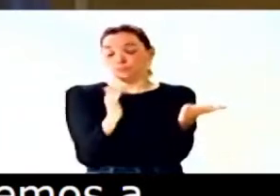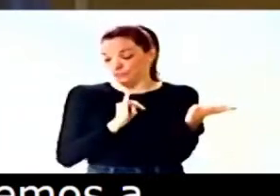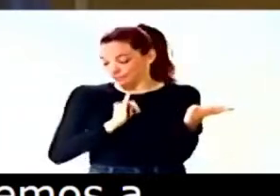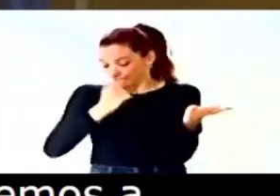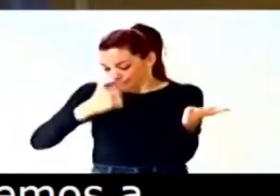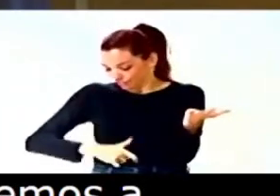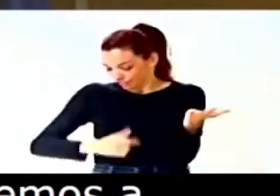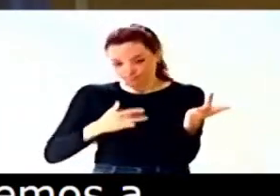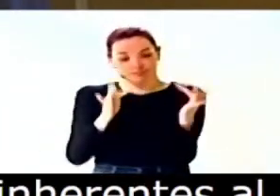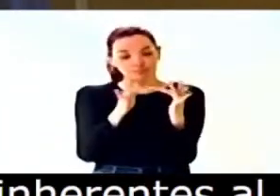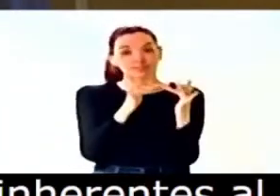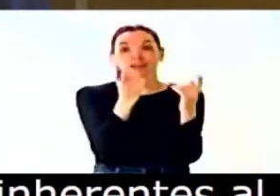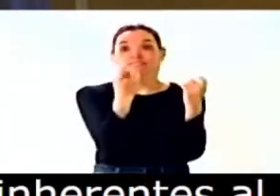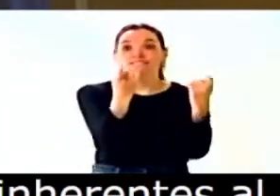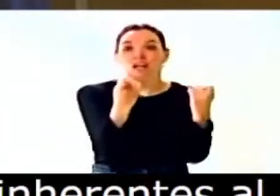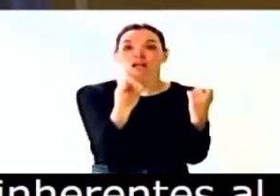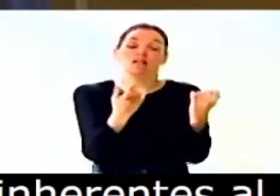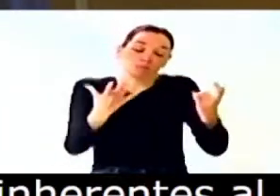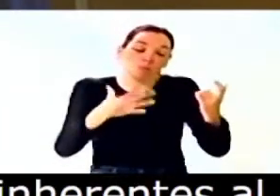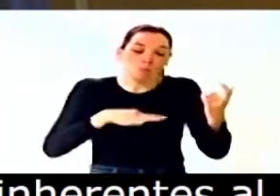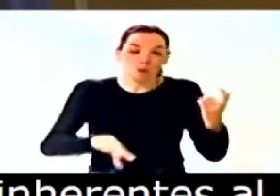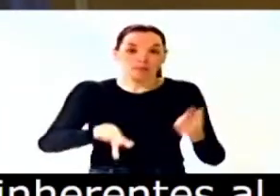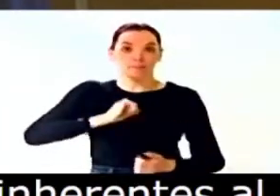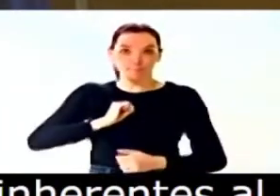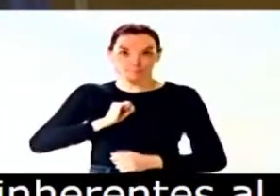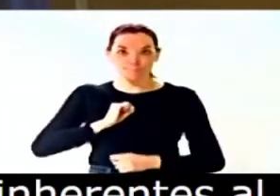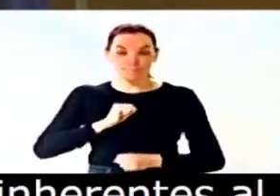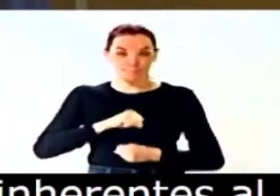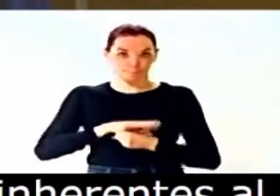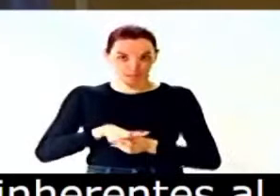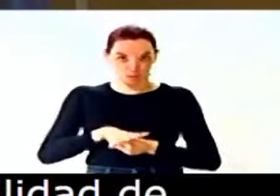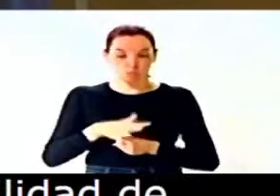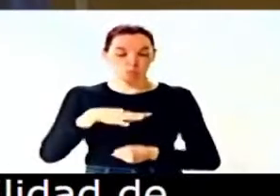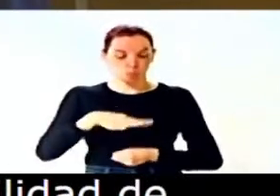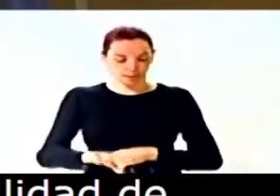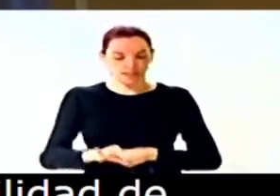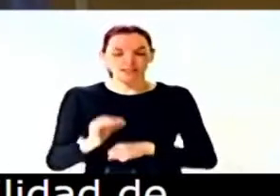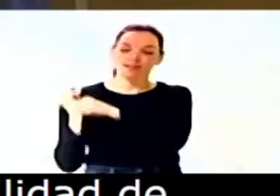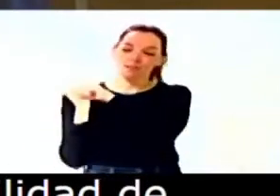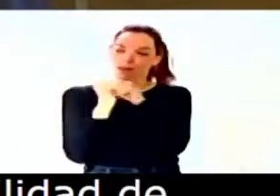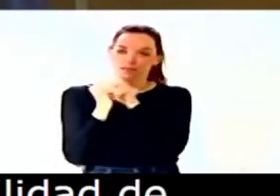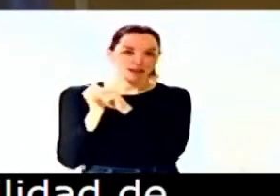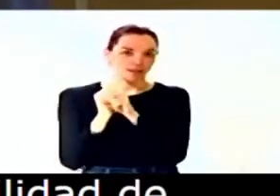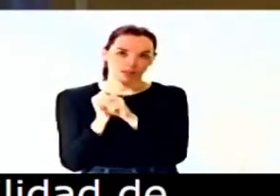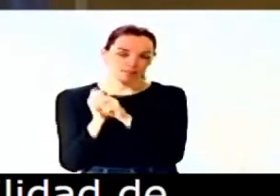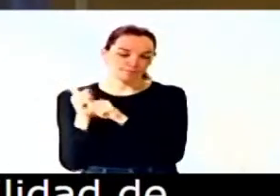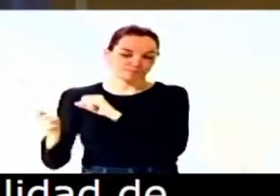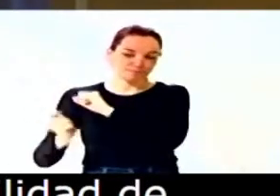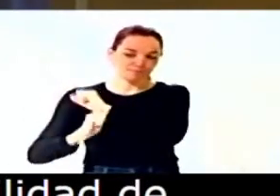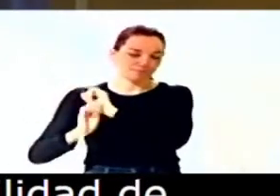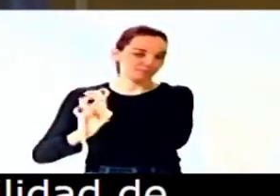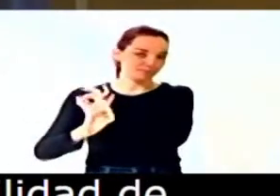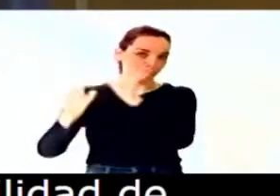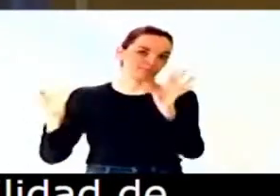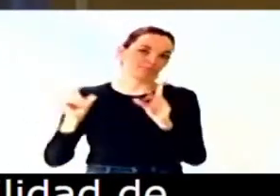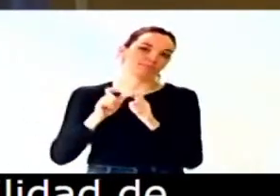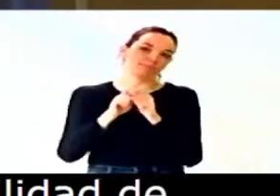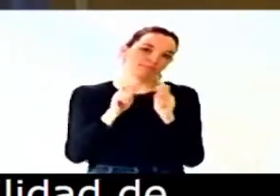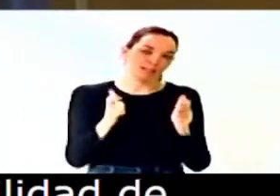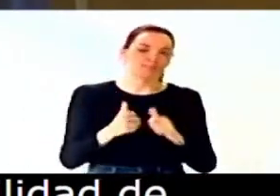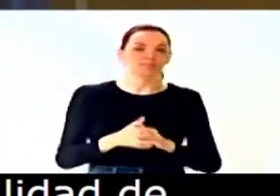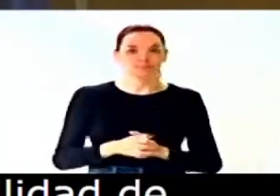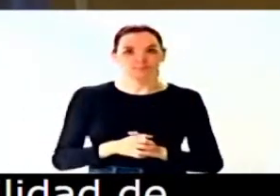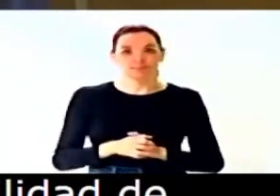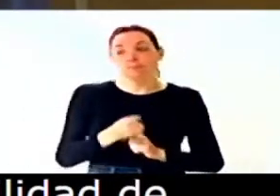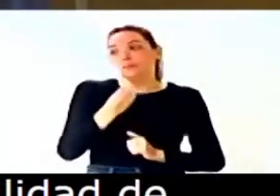humano, pues que tenemos más probabilidades de contagiarnos. Y la Semana Santa es el claro ejemplo. Yo no digo que